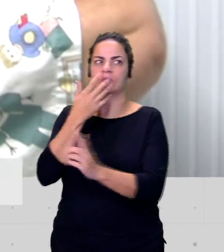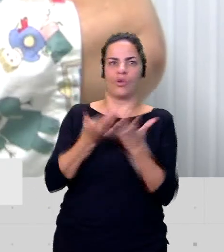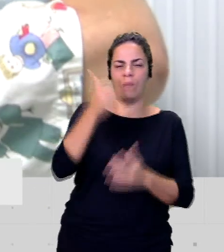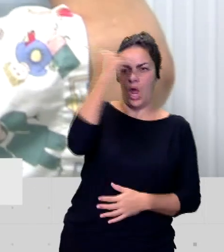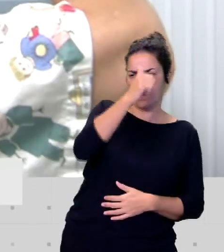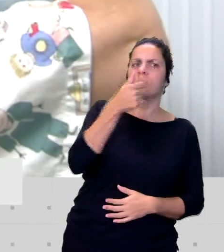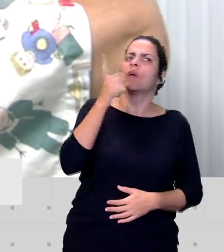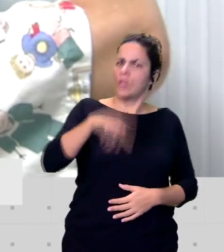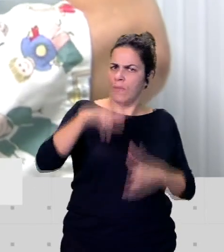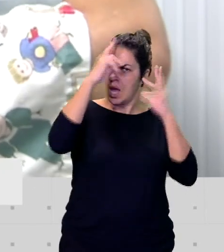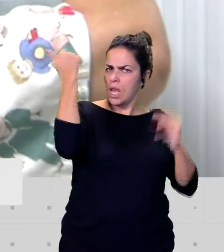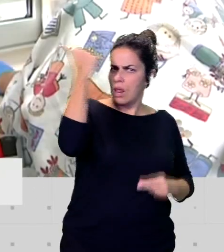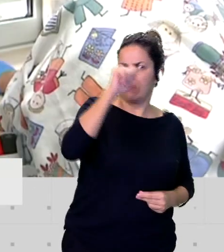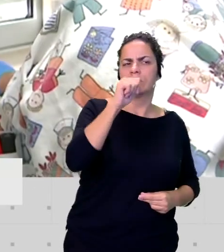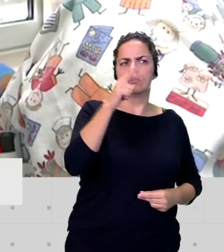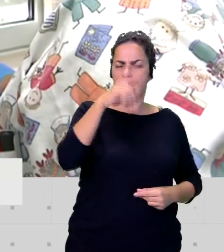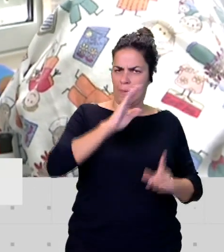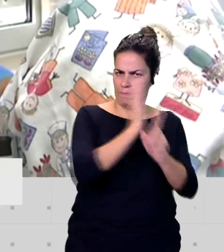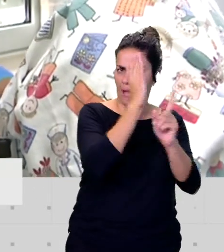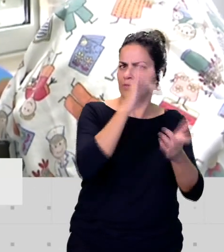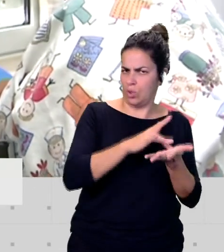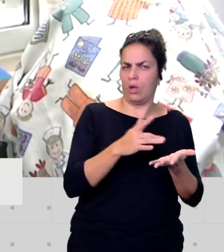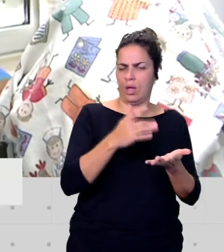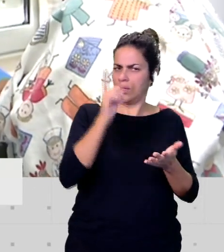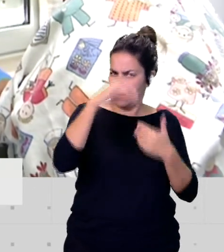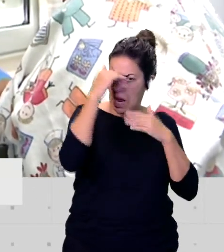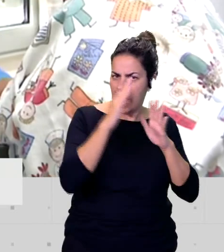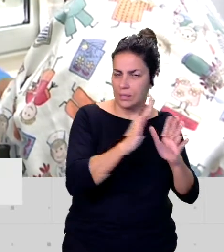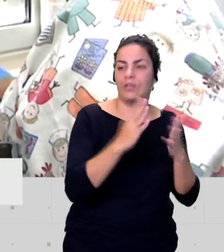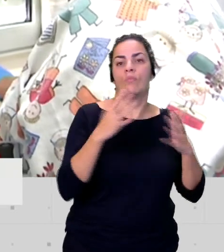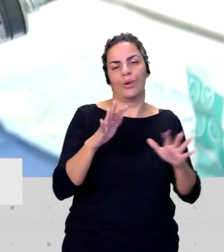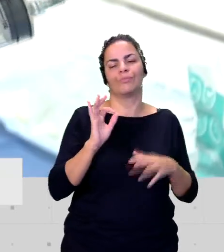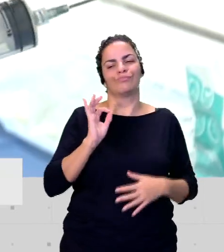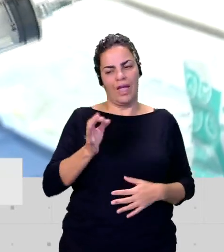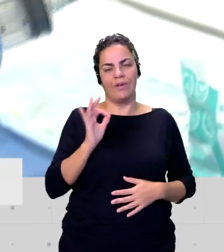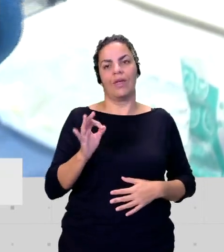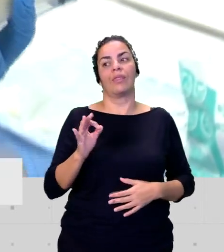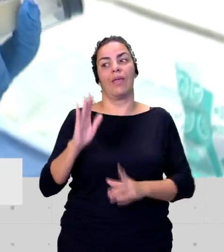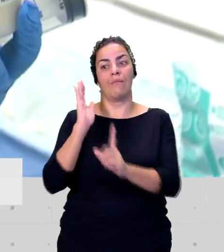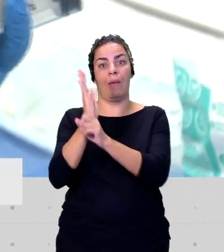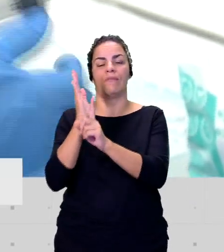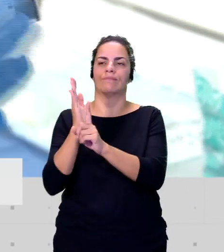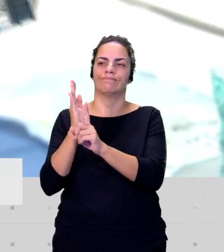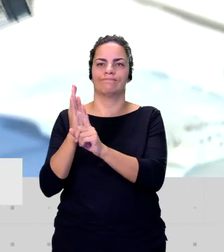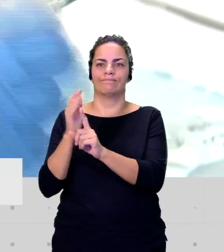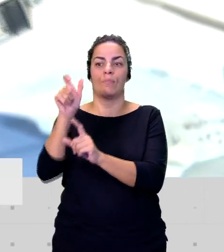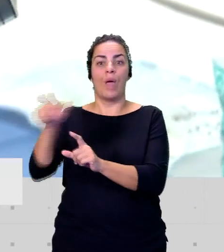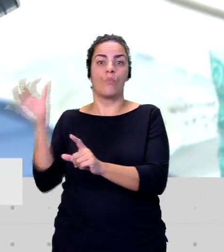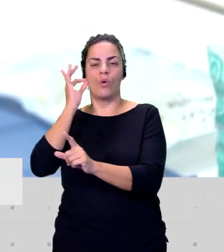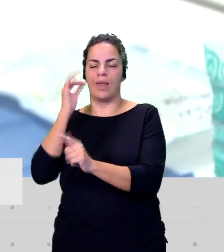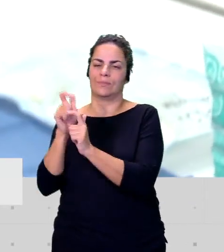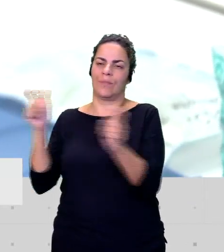y a los cuales se les ha atendido y demás, pero es verdad que el número de agresiones es superior en mujeres, porque se las ve